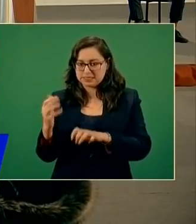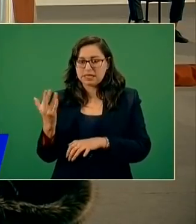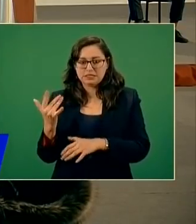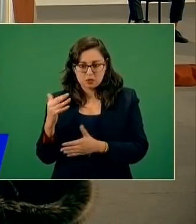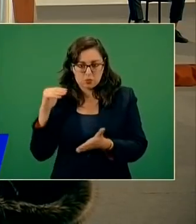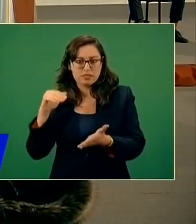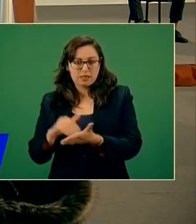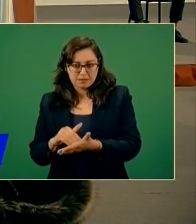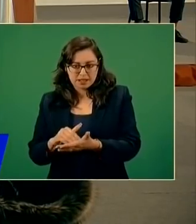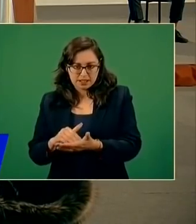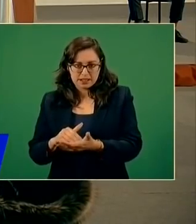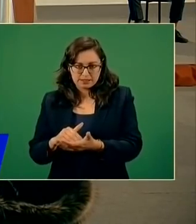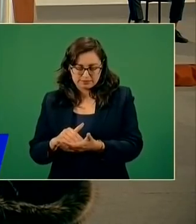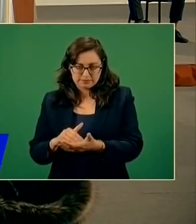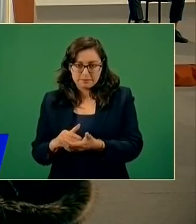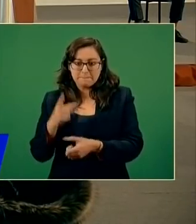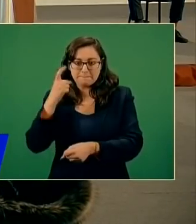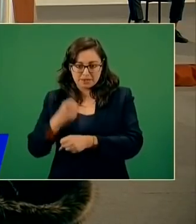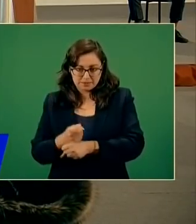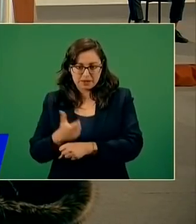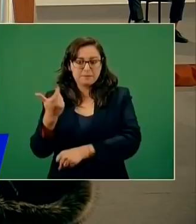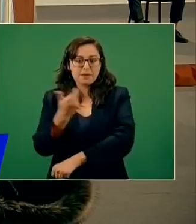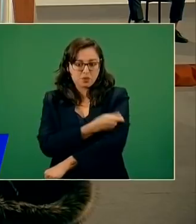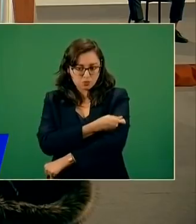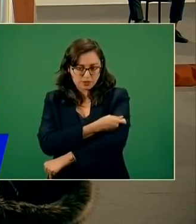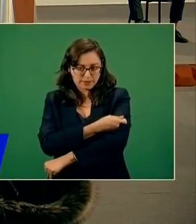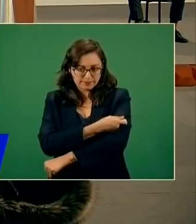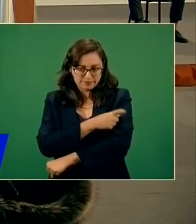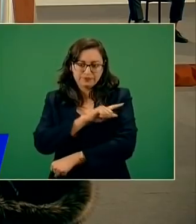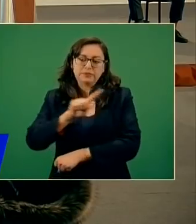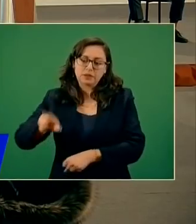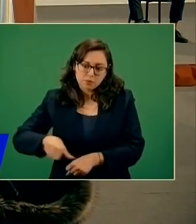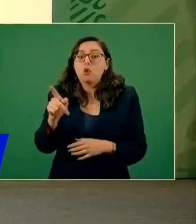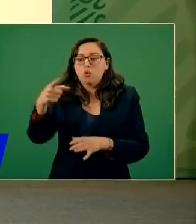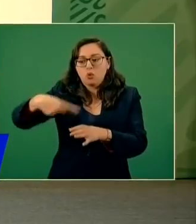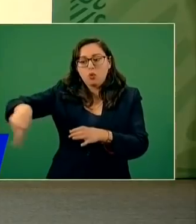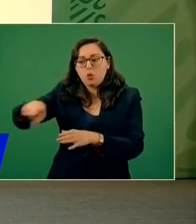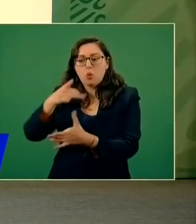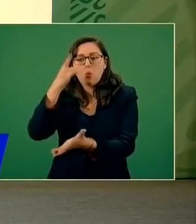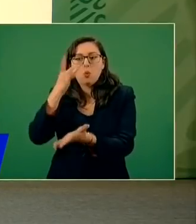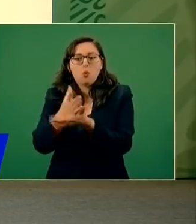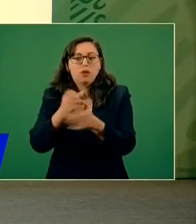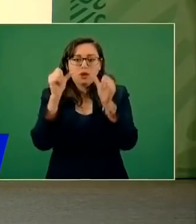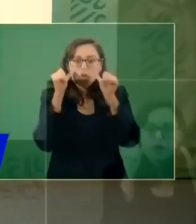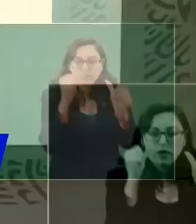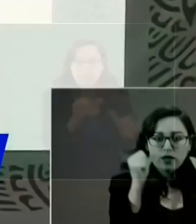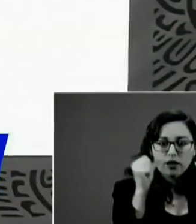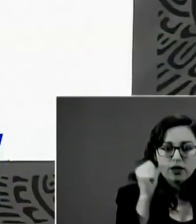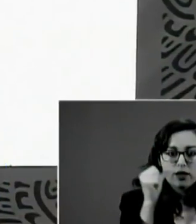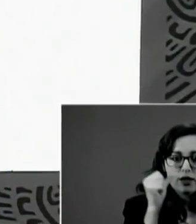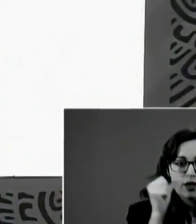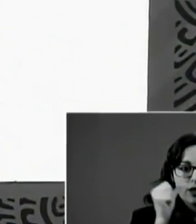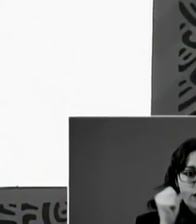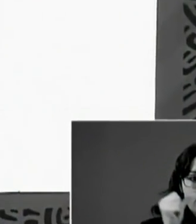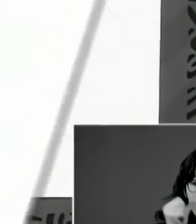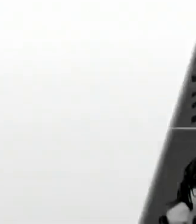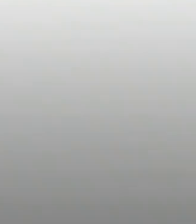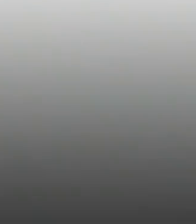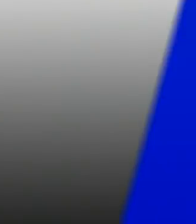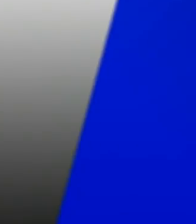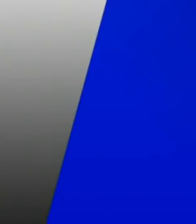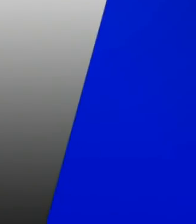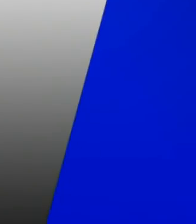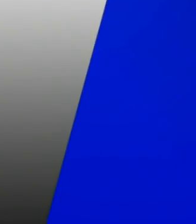de la salud de hospitales COVID. Esa es la prioridad. El